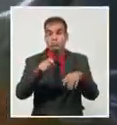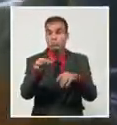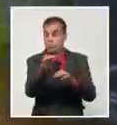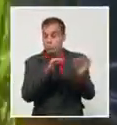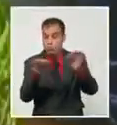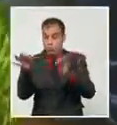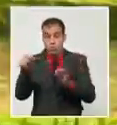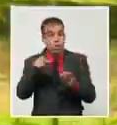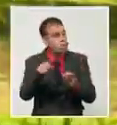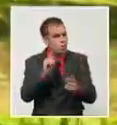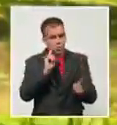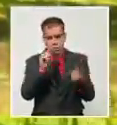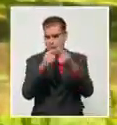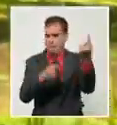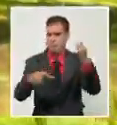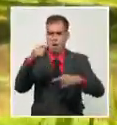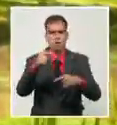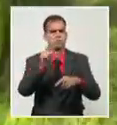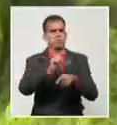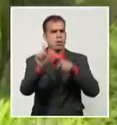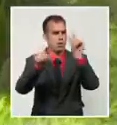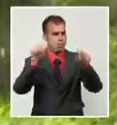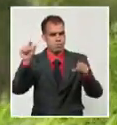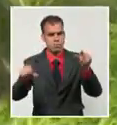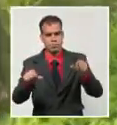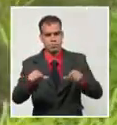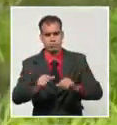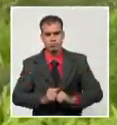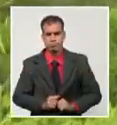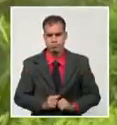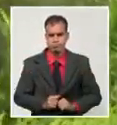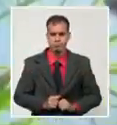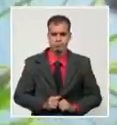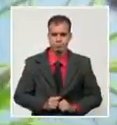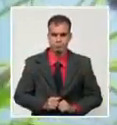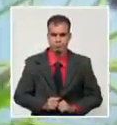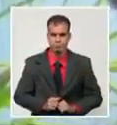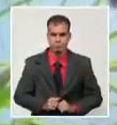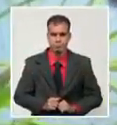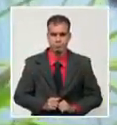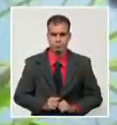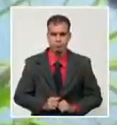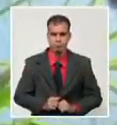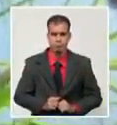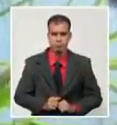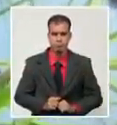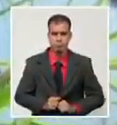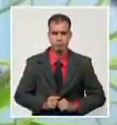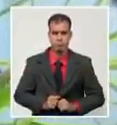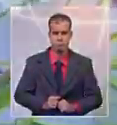los campesinos holguineros. Mariel González, Sistema Informativo de la Televisión Cubana.